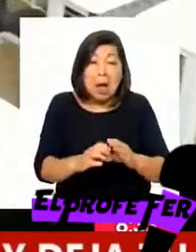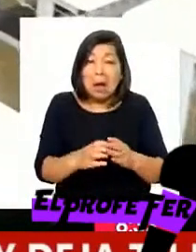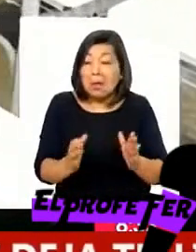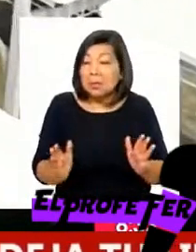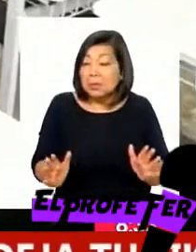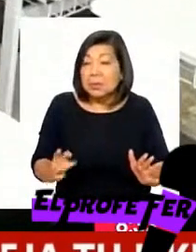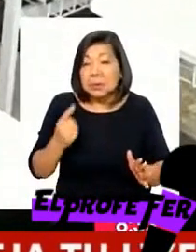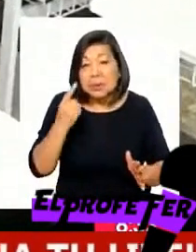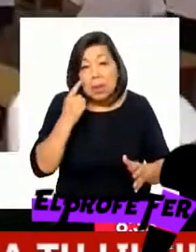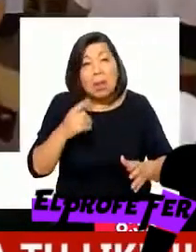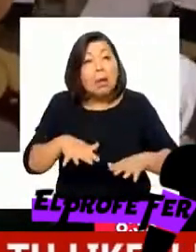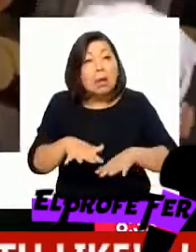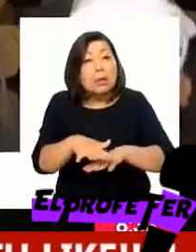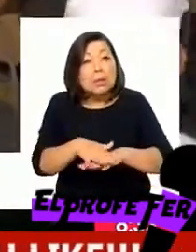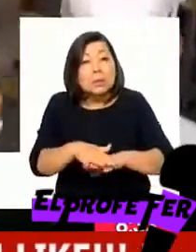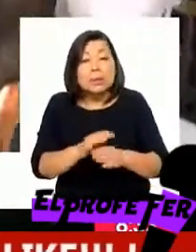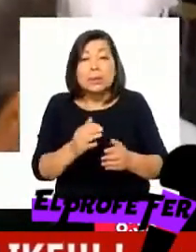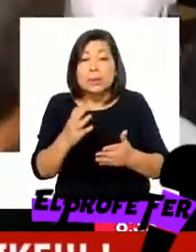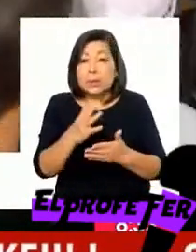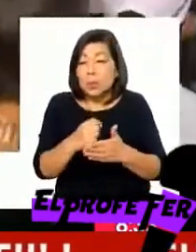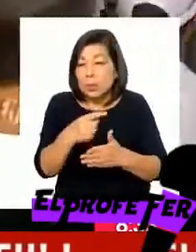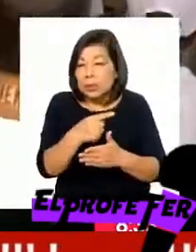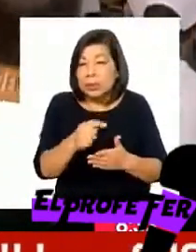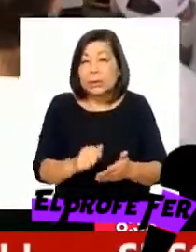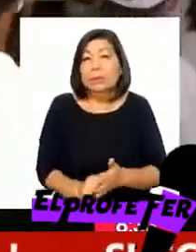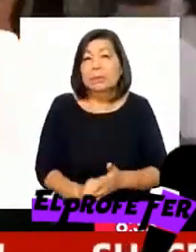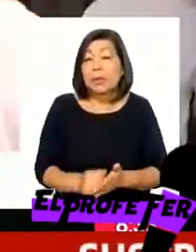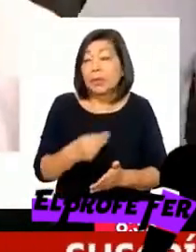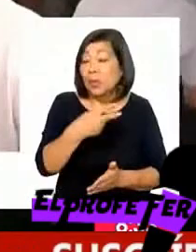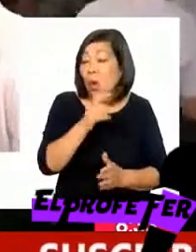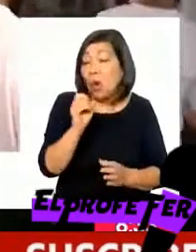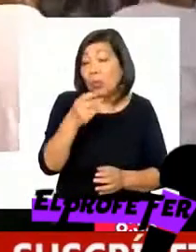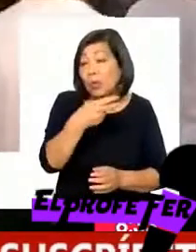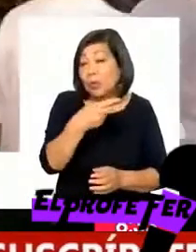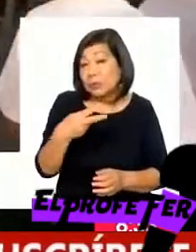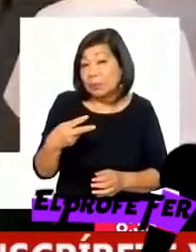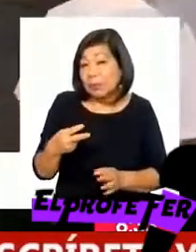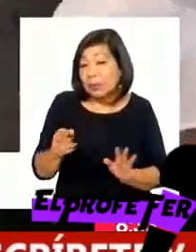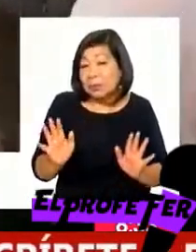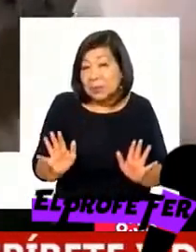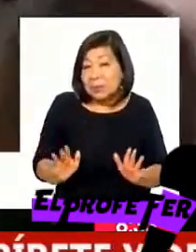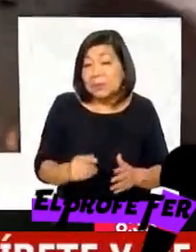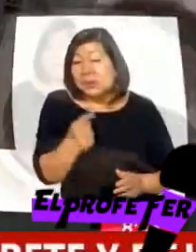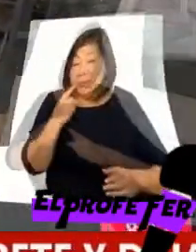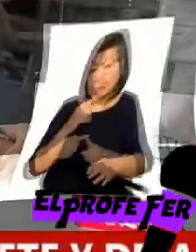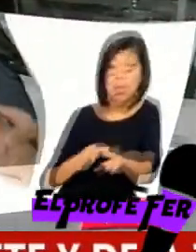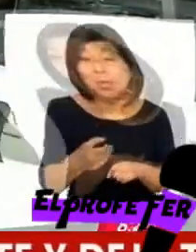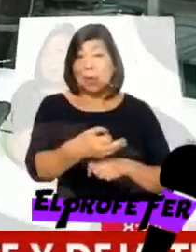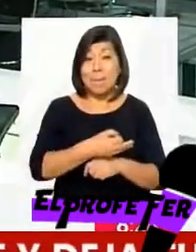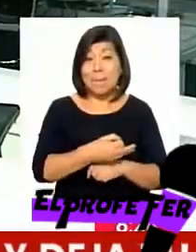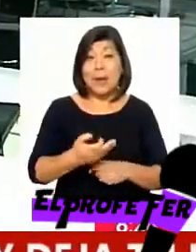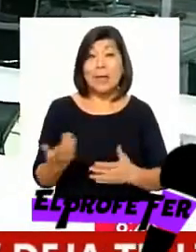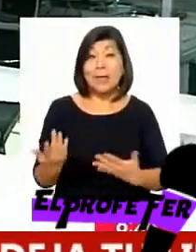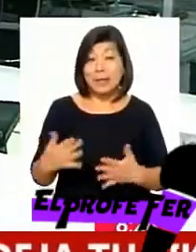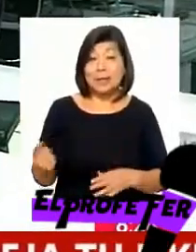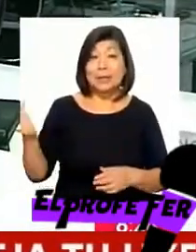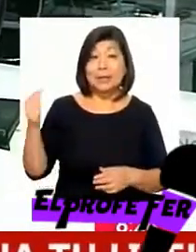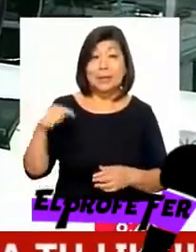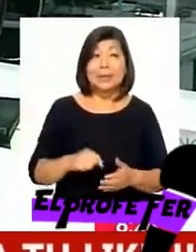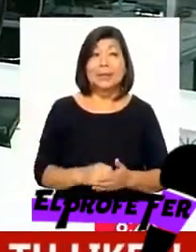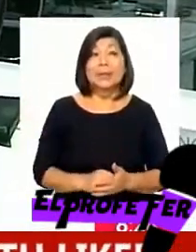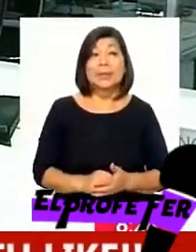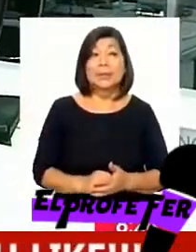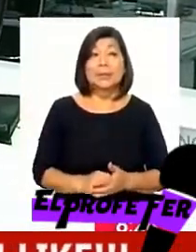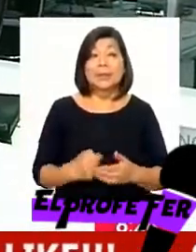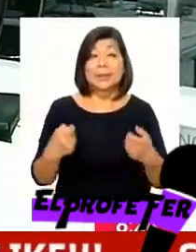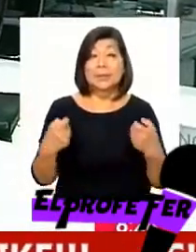clases. Perdón, reducir en una semana, esas dos semanas, para que se pueda completar. Y ya está con nosotros de